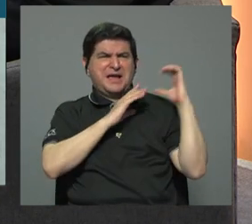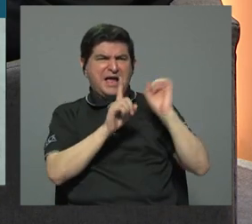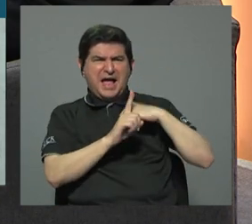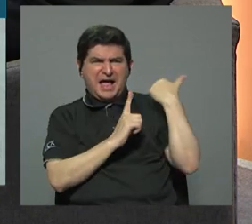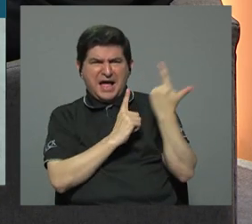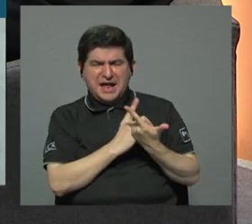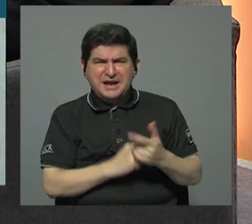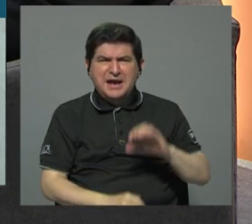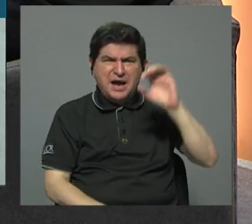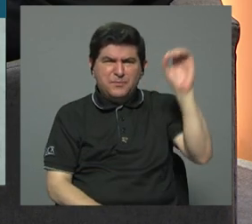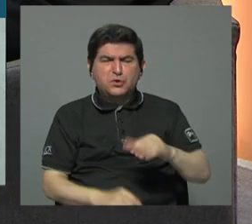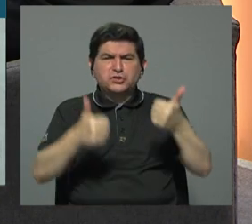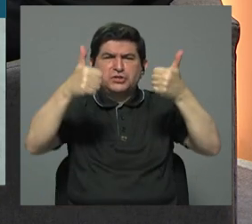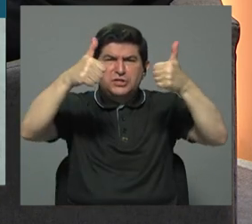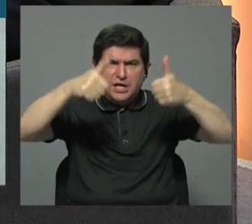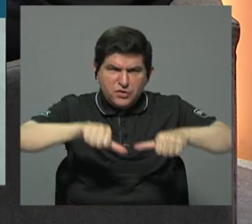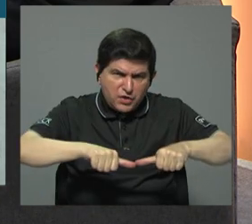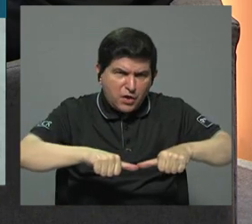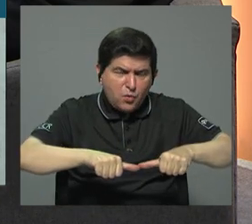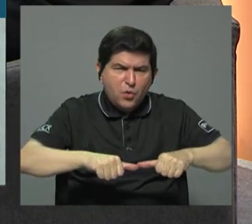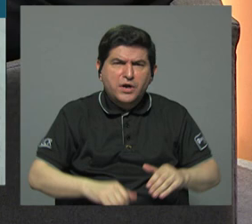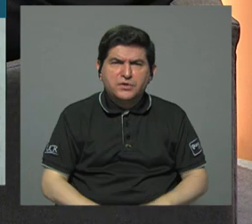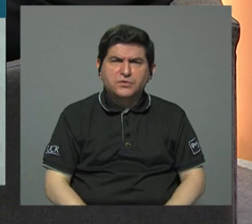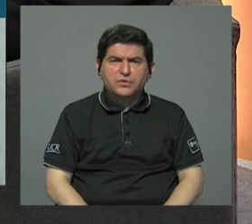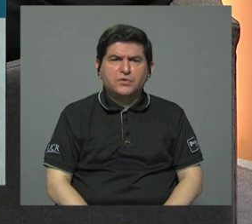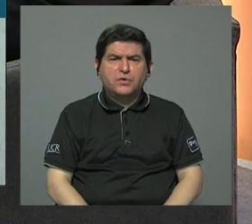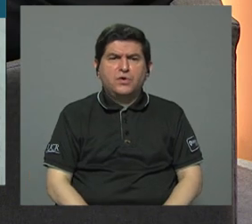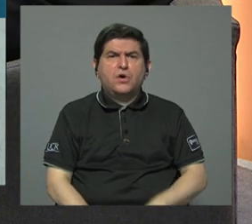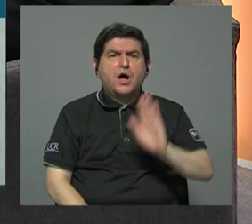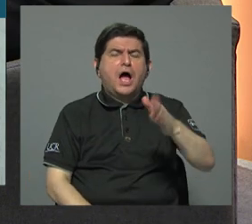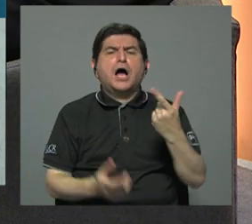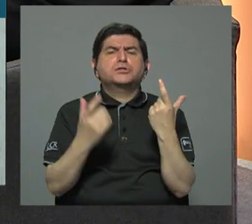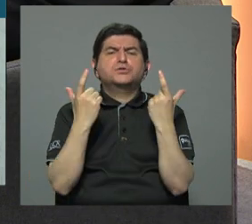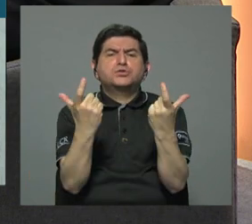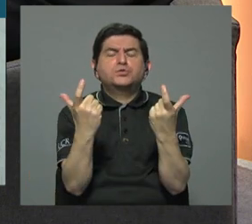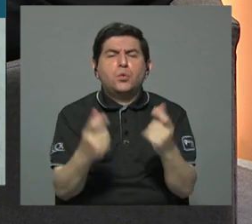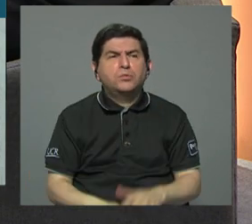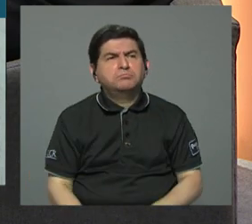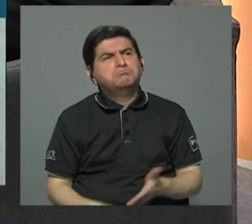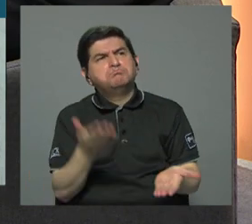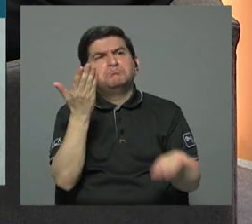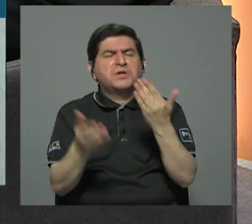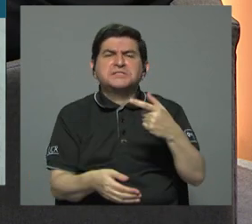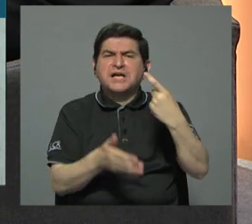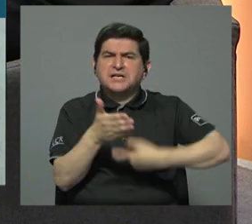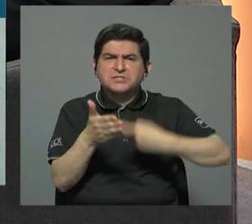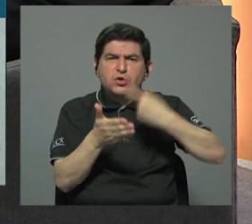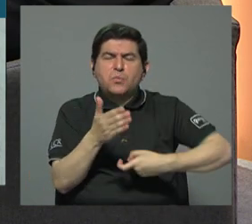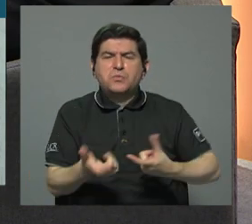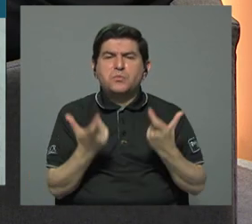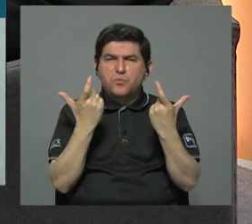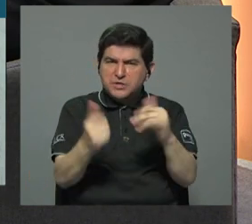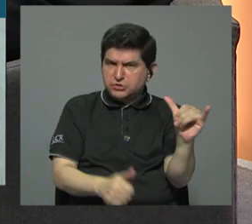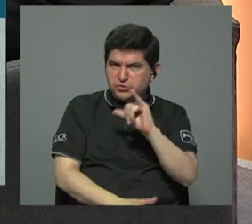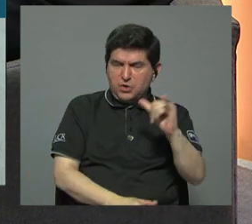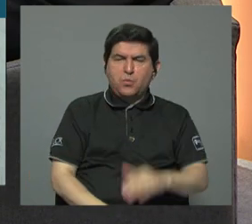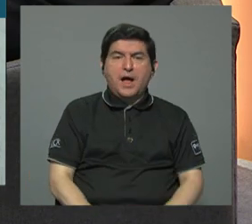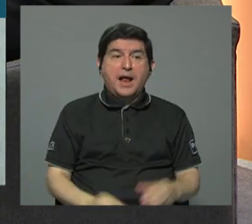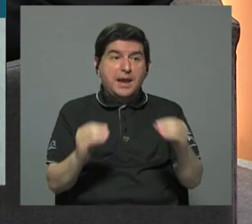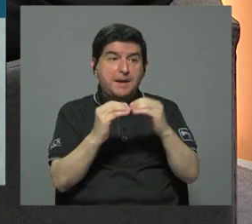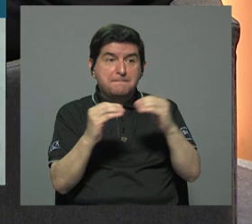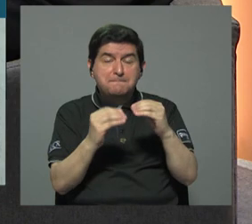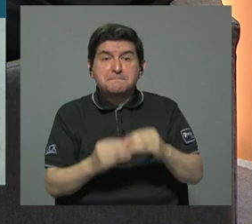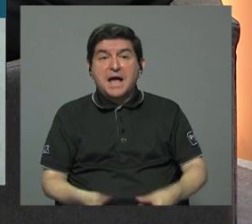sociales porcentuales de acuerdo a sus ganancias, algo así como los impuestos a la renta, que entre mayor